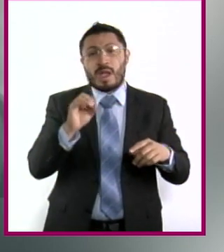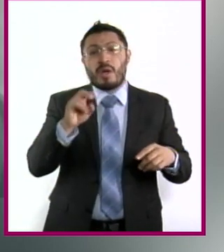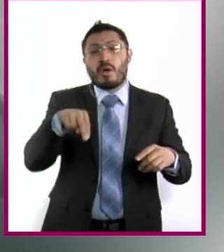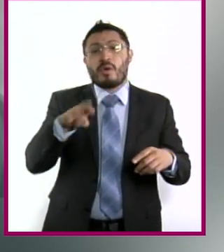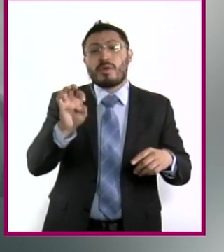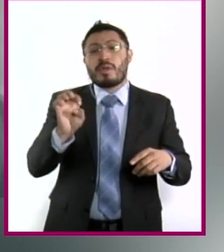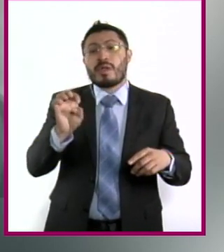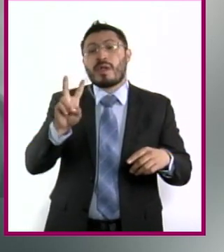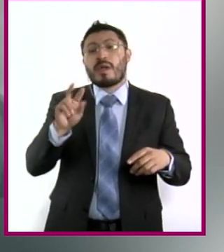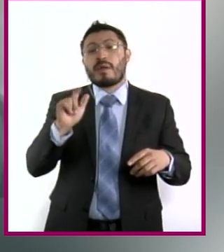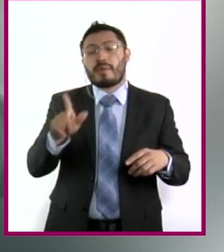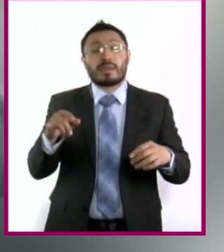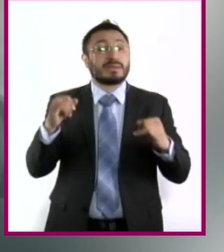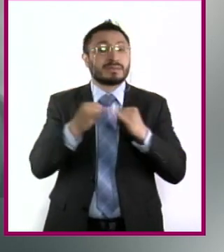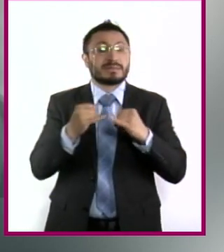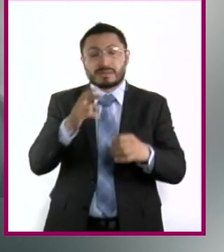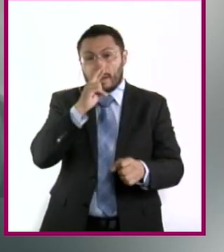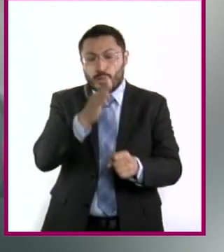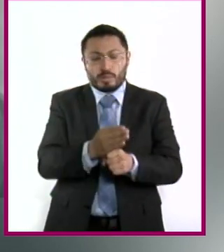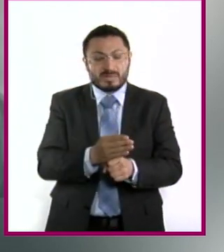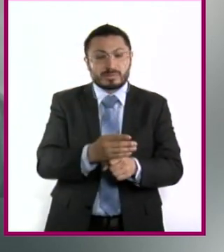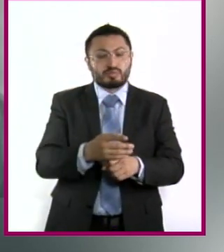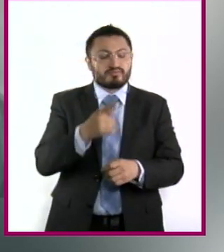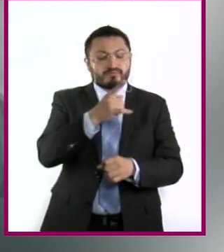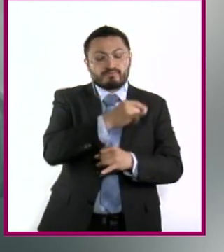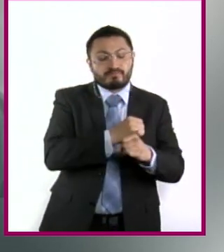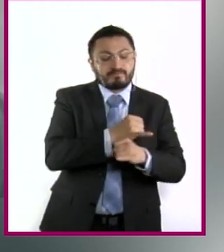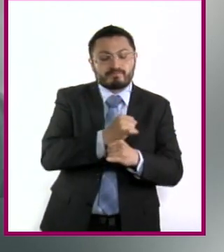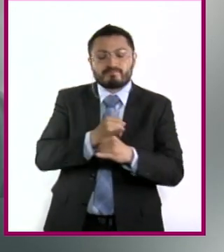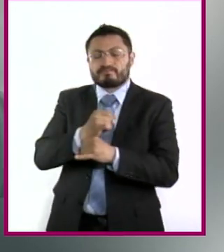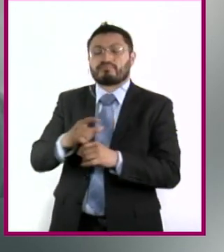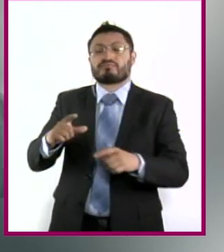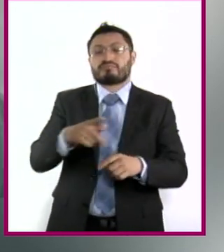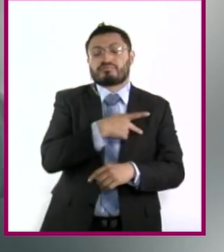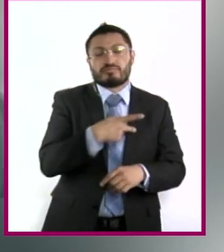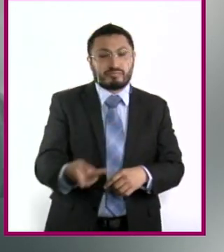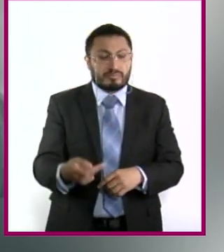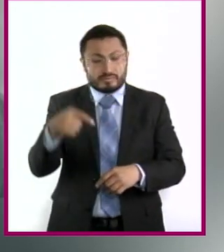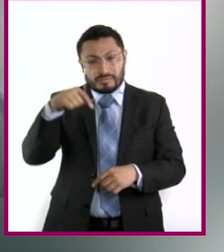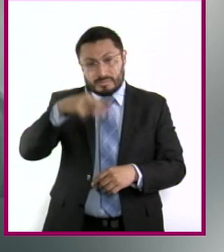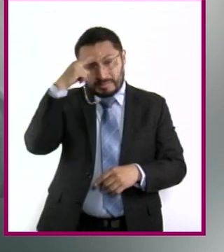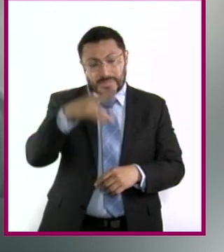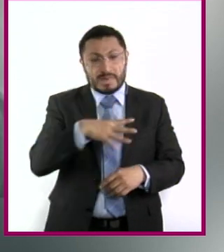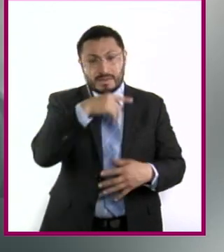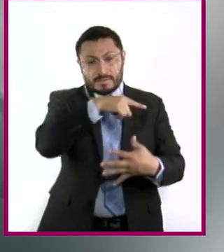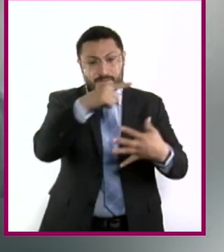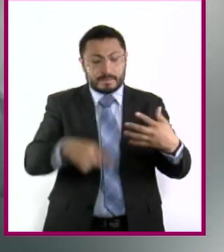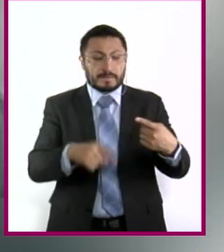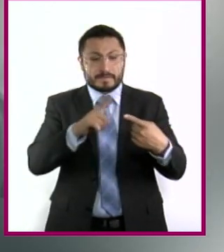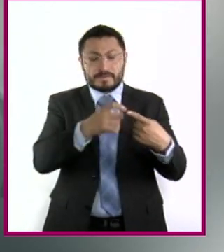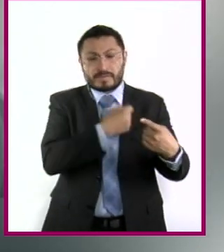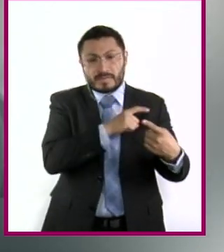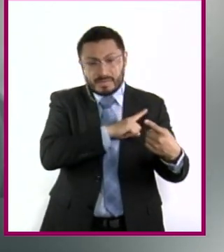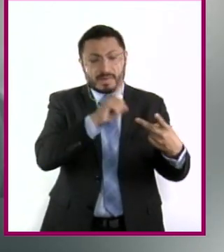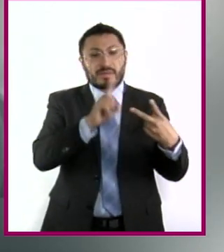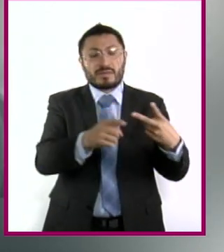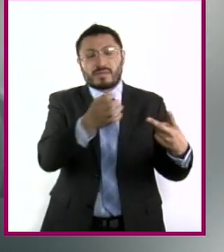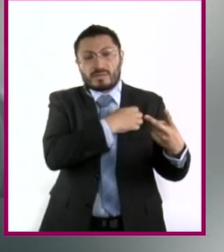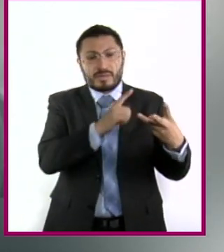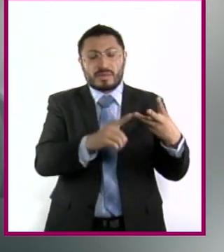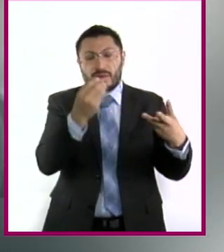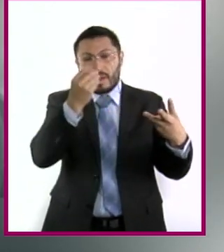la institución que se encarga de medir la pobreza en nuestro país, tiene 6 dimensiones: salud, educación, alimentación,